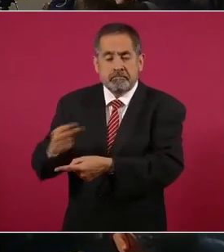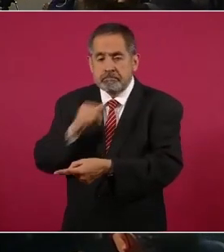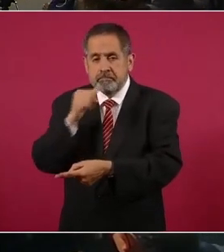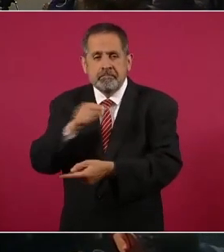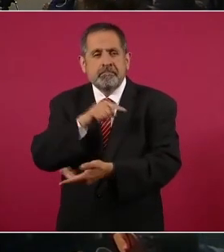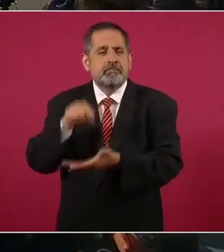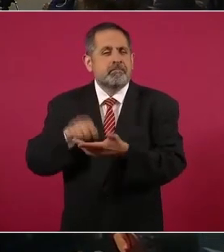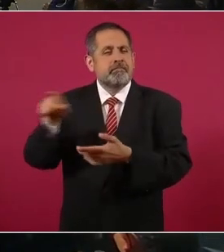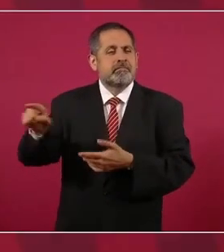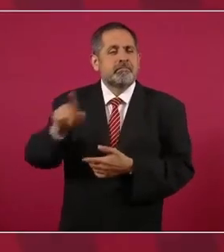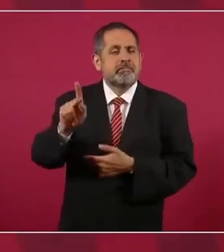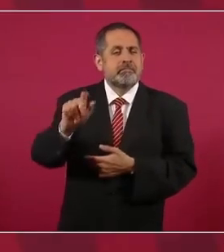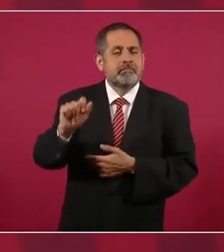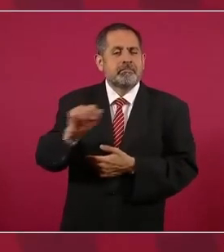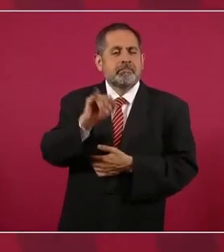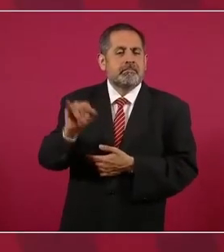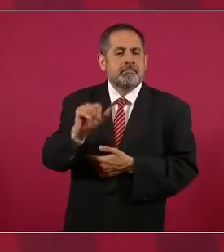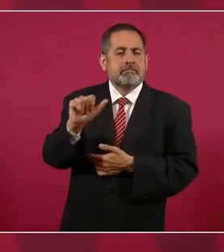Pajaritos